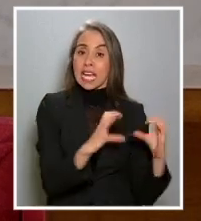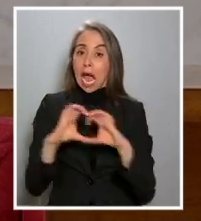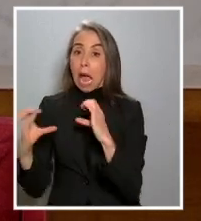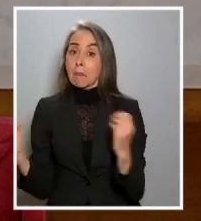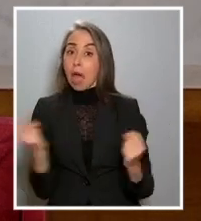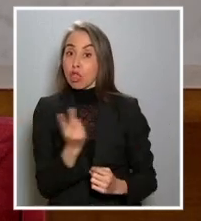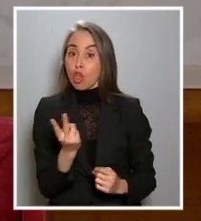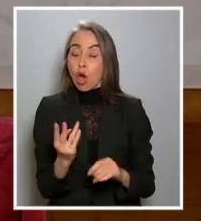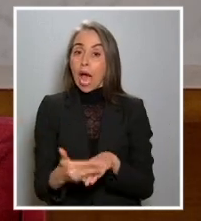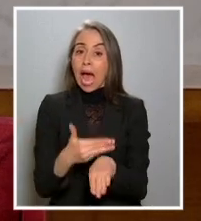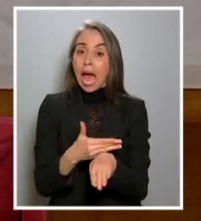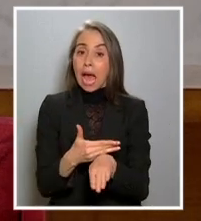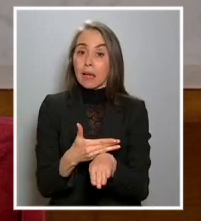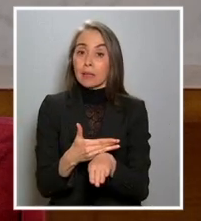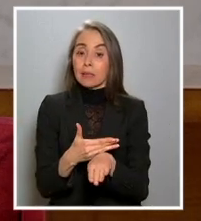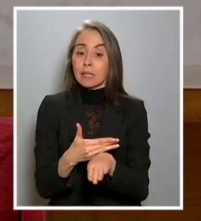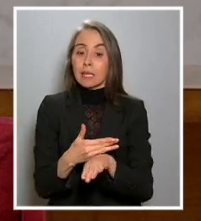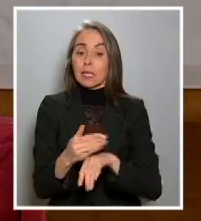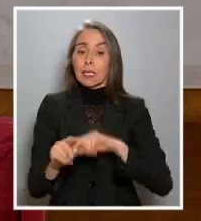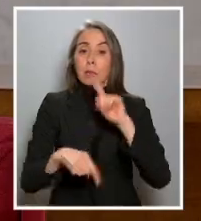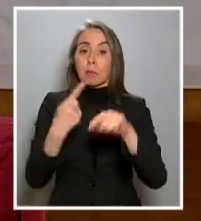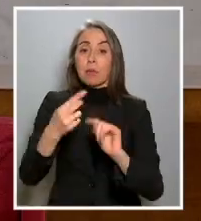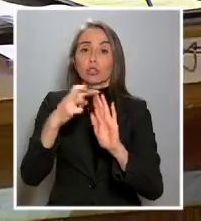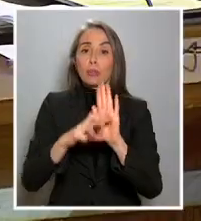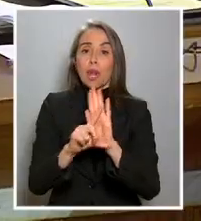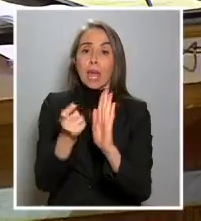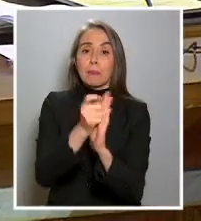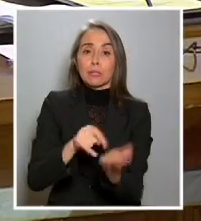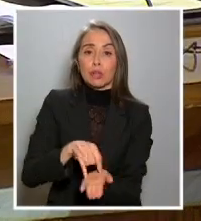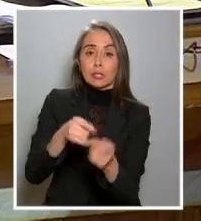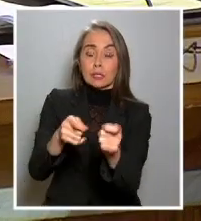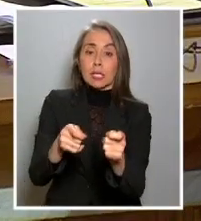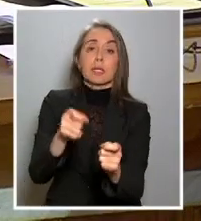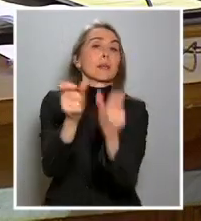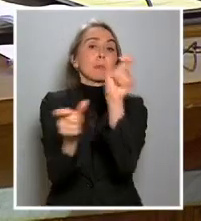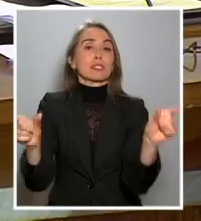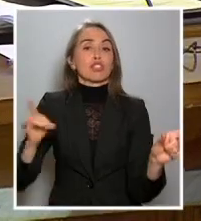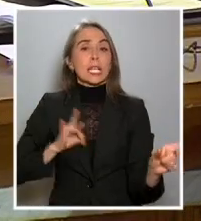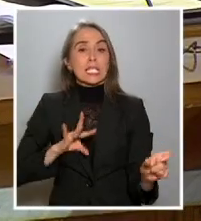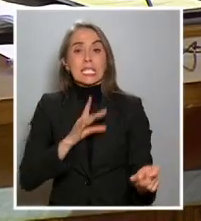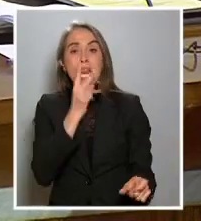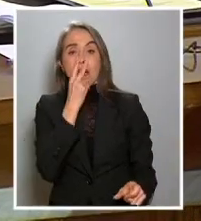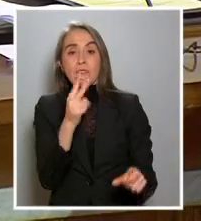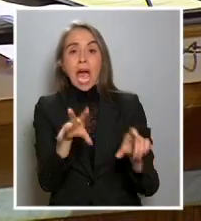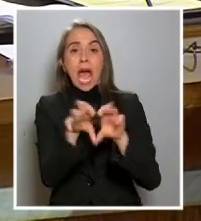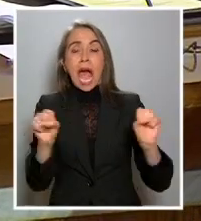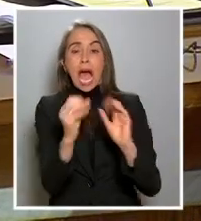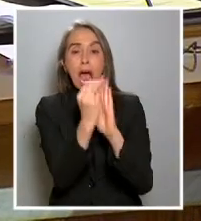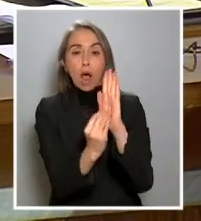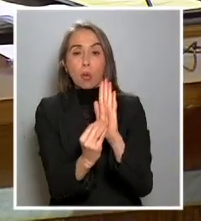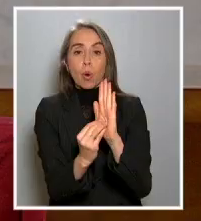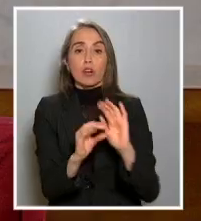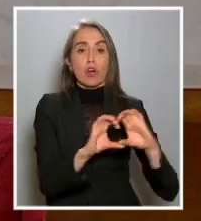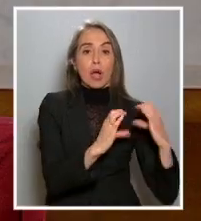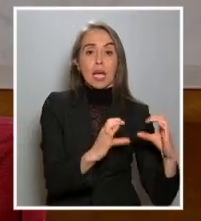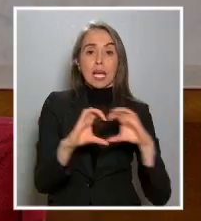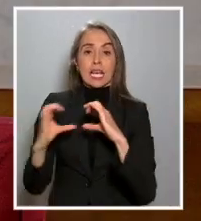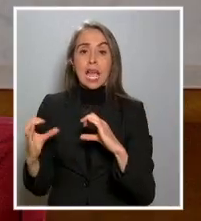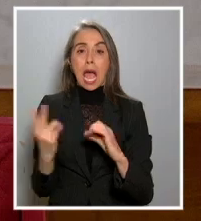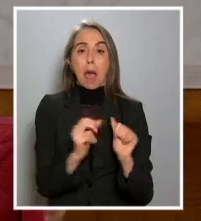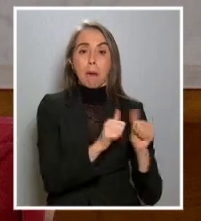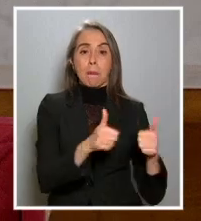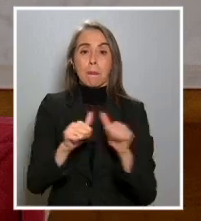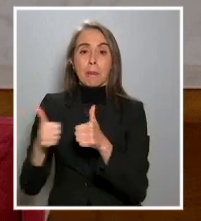antes del ingreso de la próxima ley de presupuesto, el país pueda ver los frutos de este acuerdo que tomamos con las